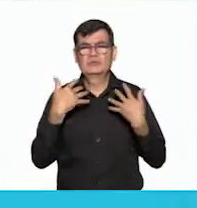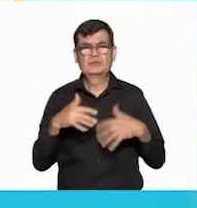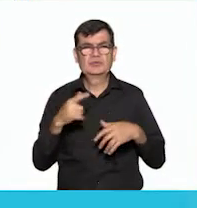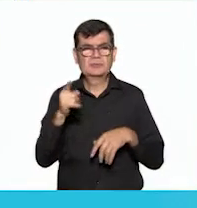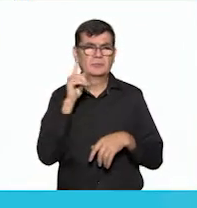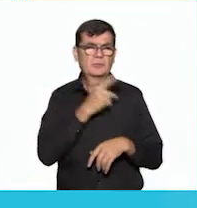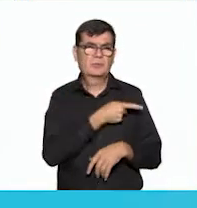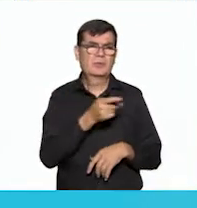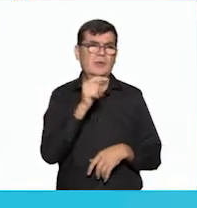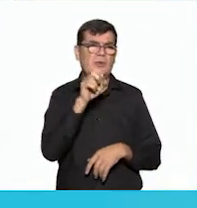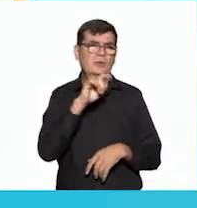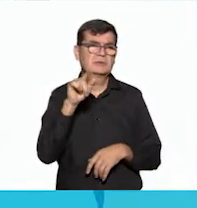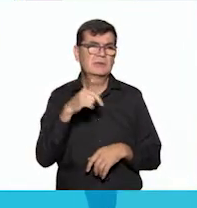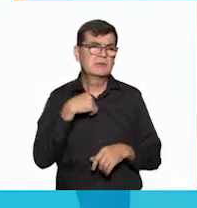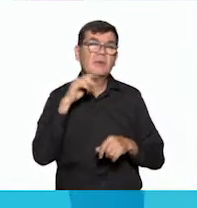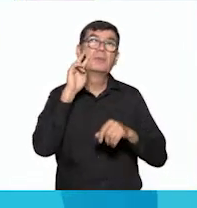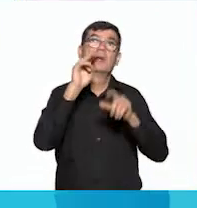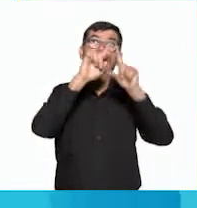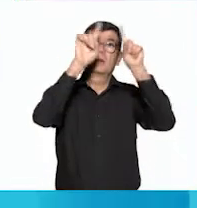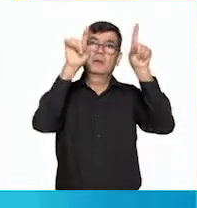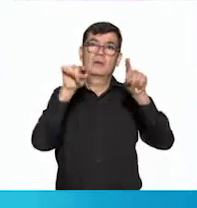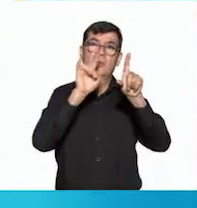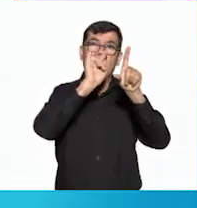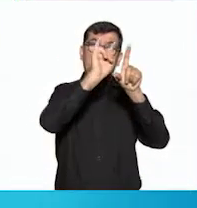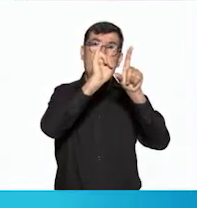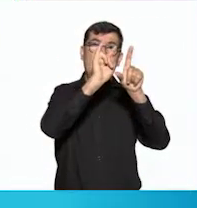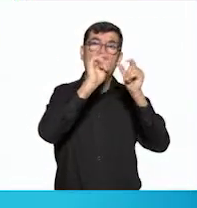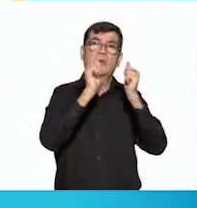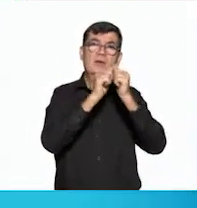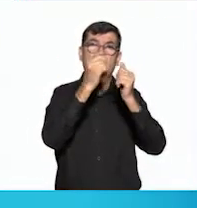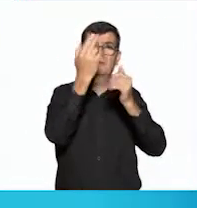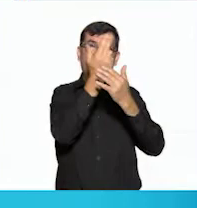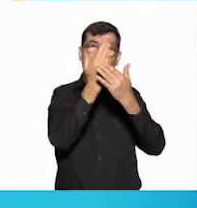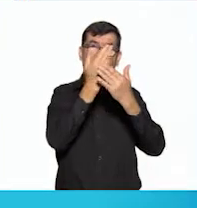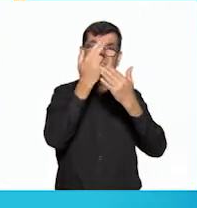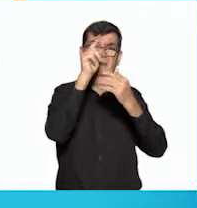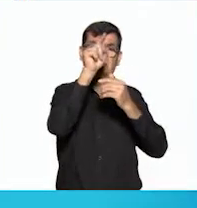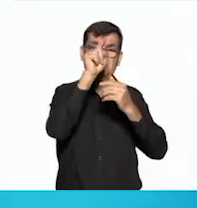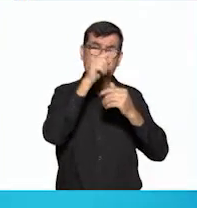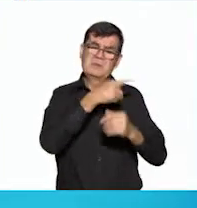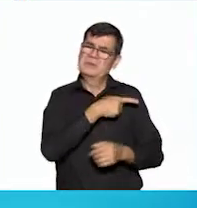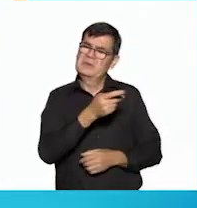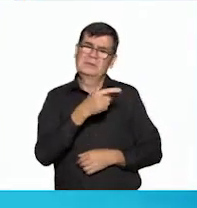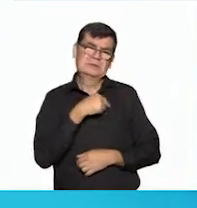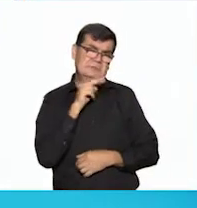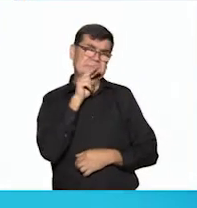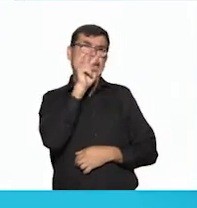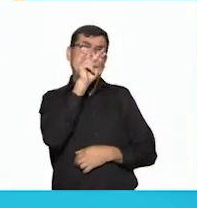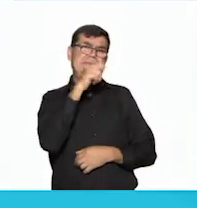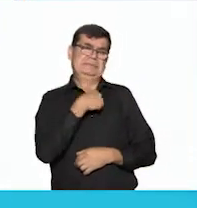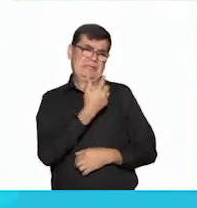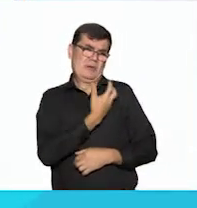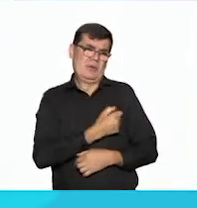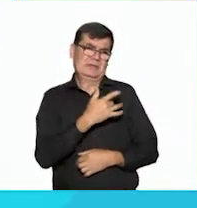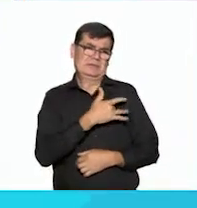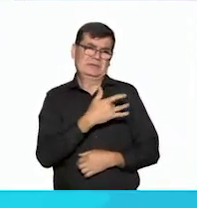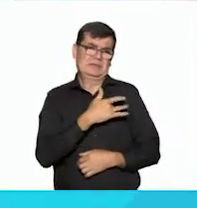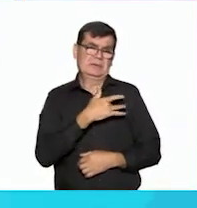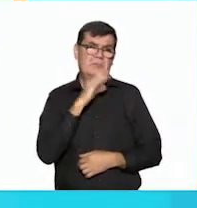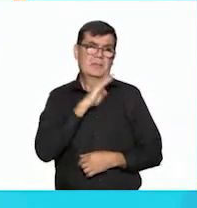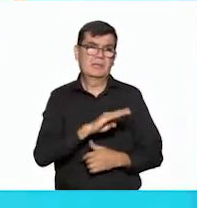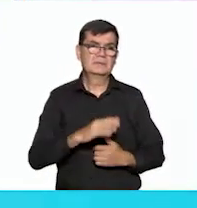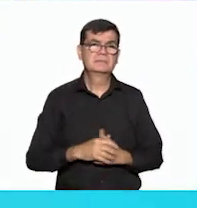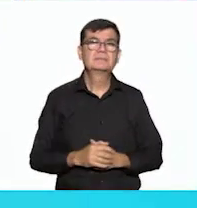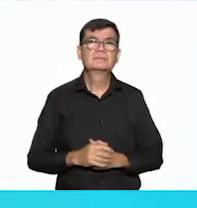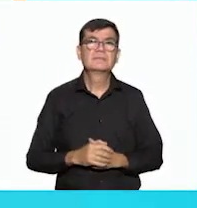Tusa. Porque ha visto su retrato pintado en un cartelón. Pobrecita de La Tusa le dio el mal del corazón. Ah,